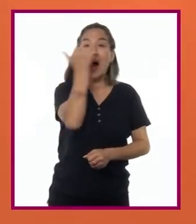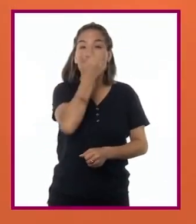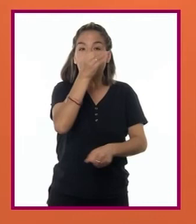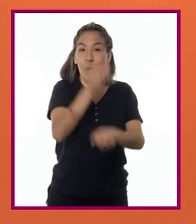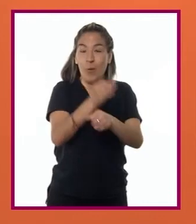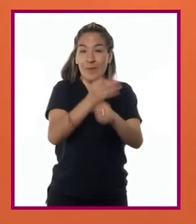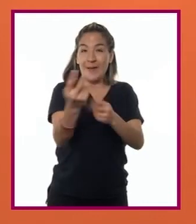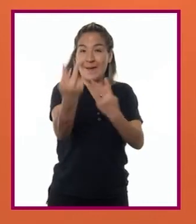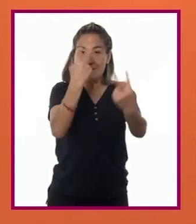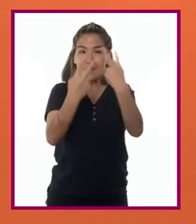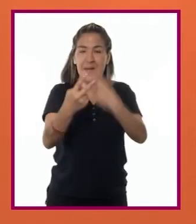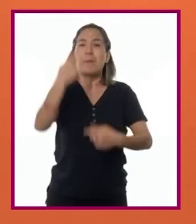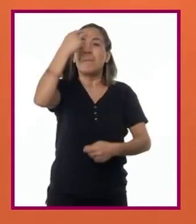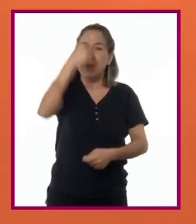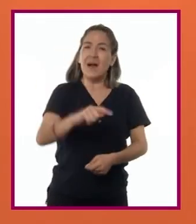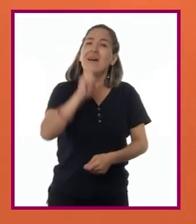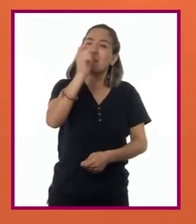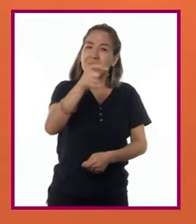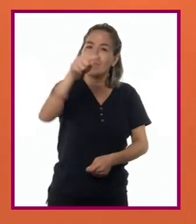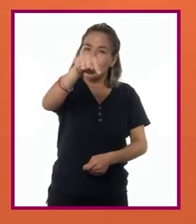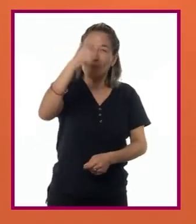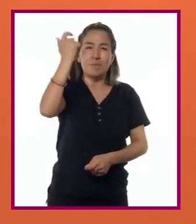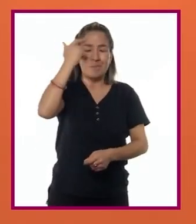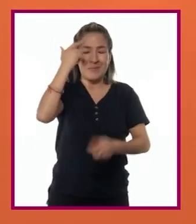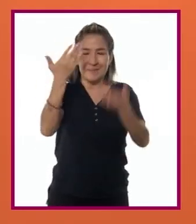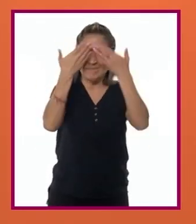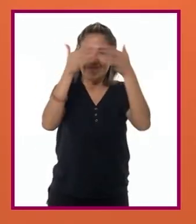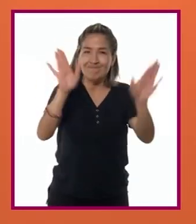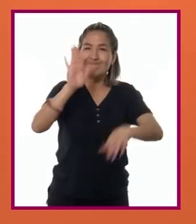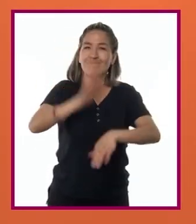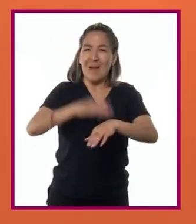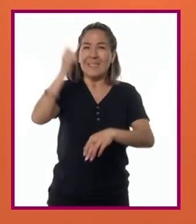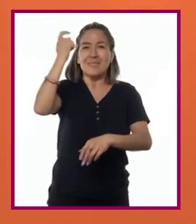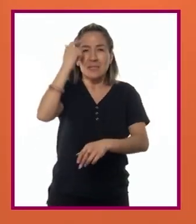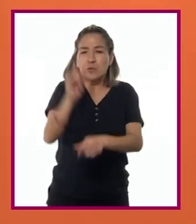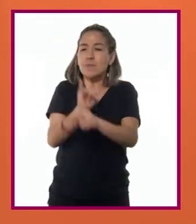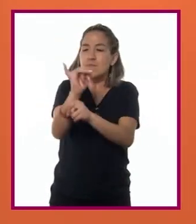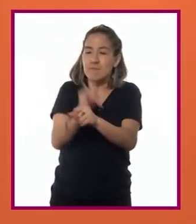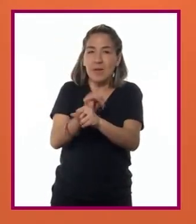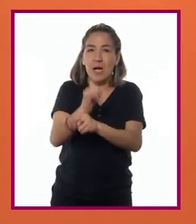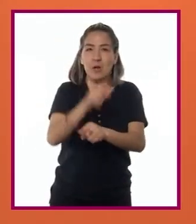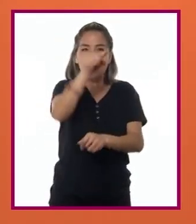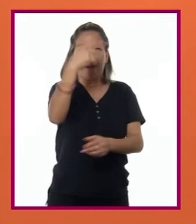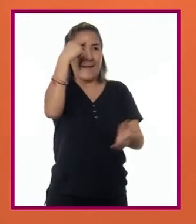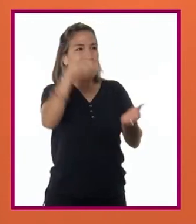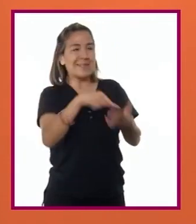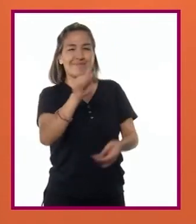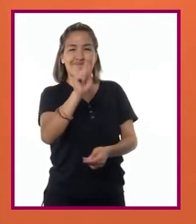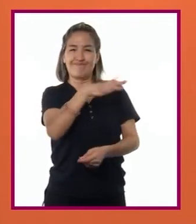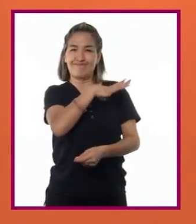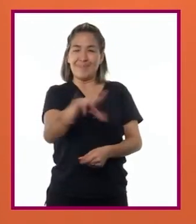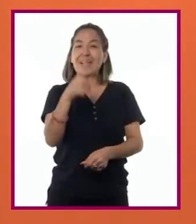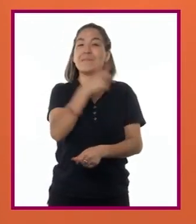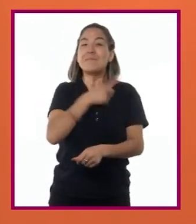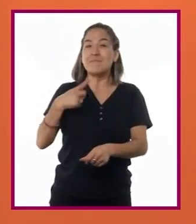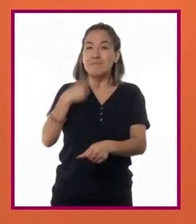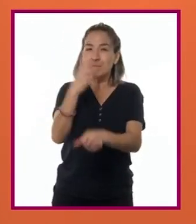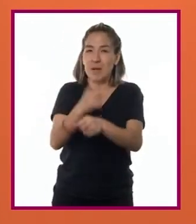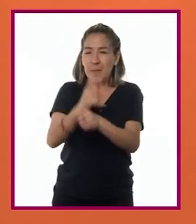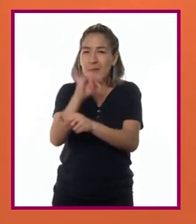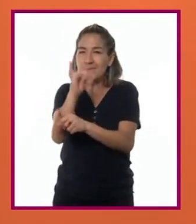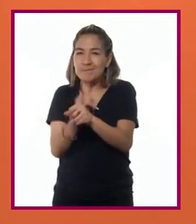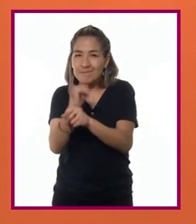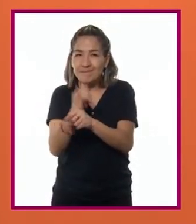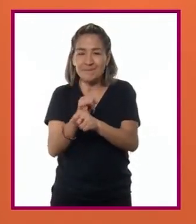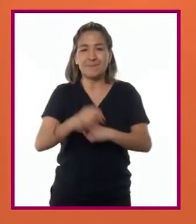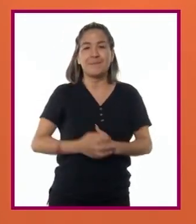están viendo puedan darse a la tarea de ser más críticos e investigar antes de creer en todo lo que se dice. Veamos el